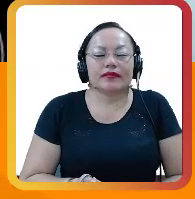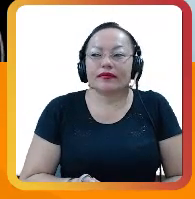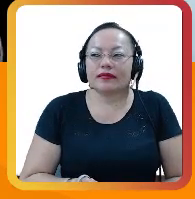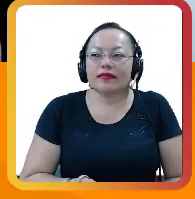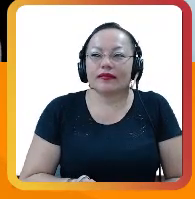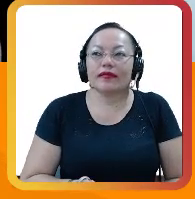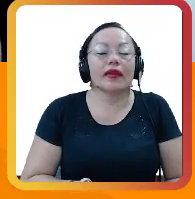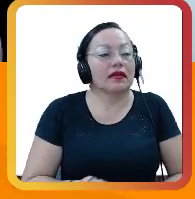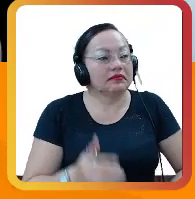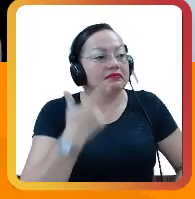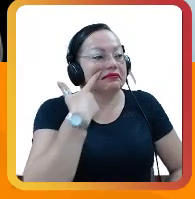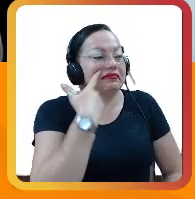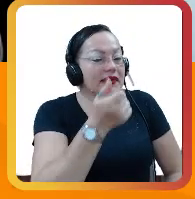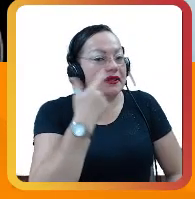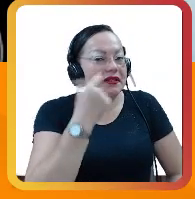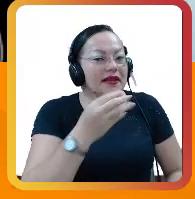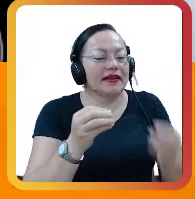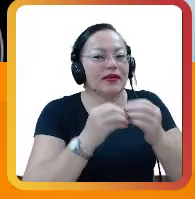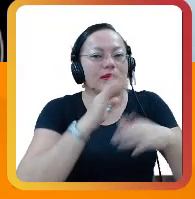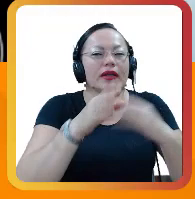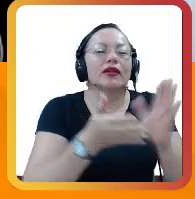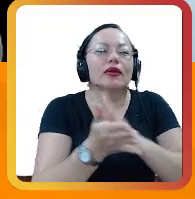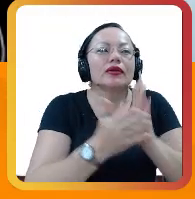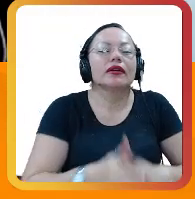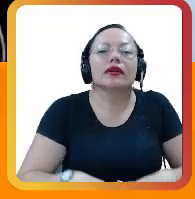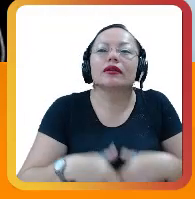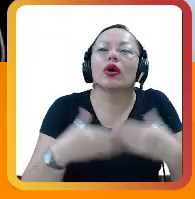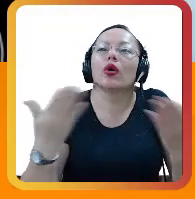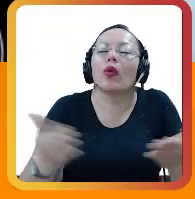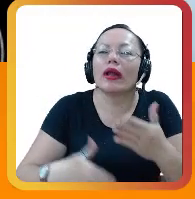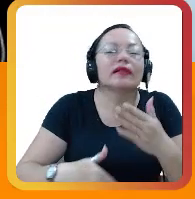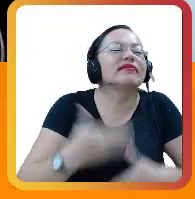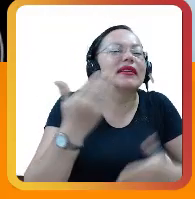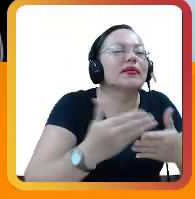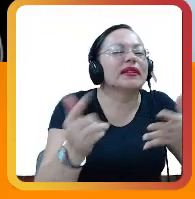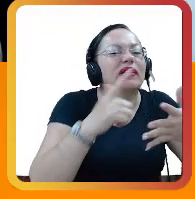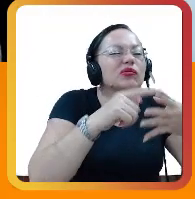Qué bueno. Qué bien, Laurita, muy bien. Entonces, ¿con qué arrancamos?